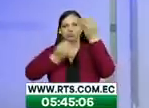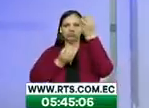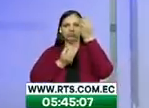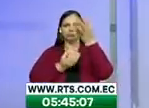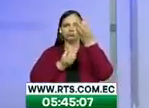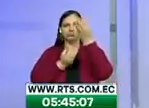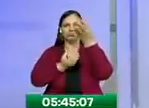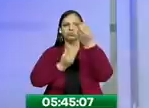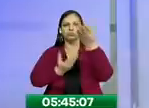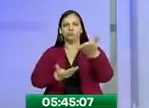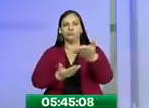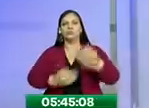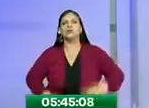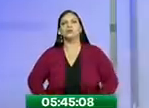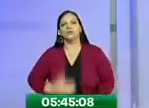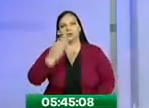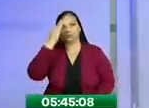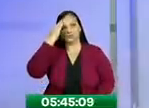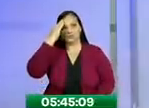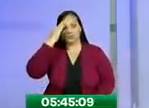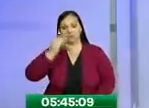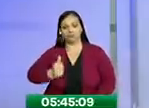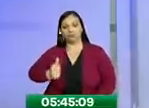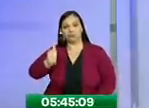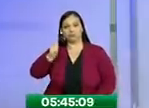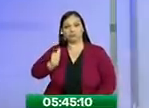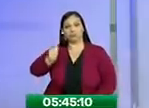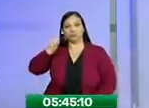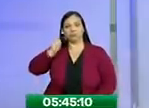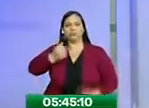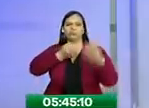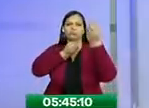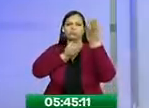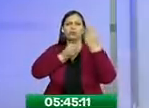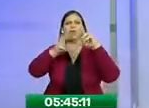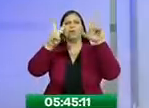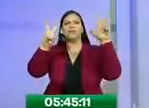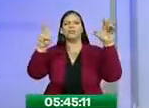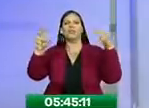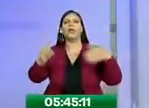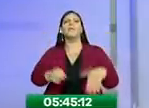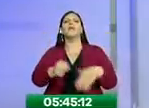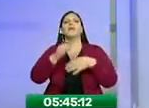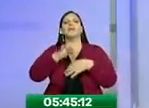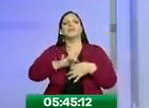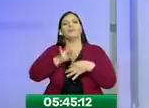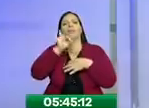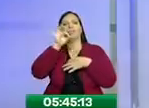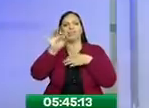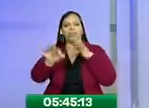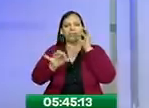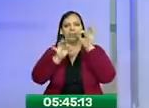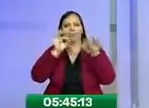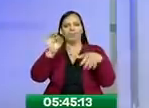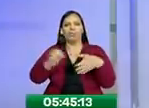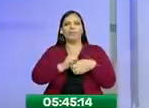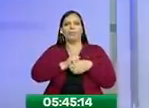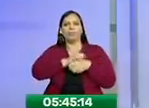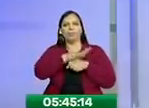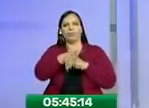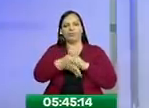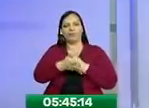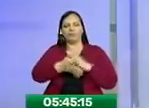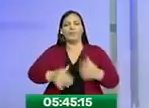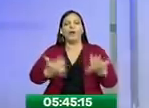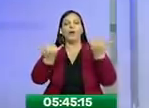esto que se ha dado durante estos dos días, a propósito del coronavirus. Bienvenidos a este día martes 17 de